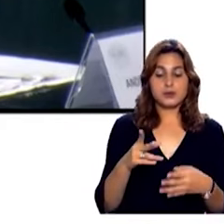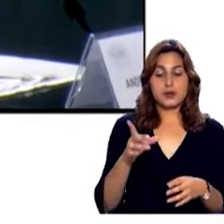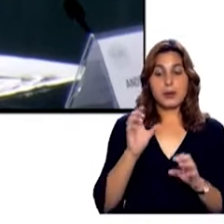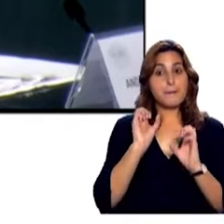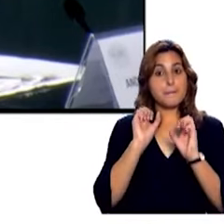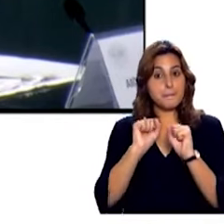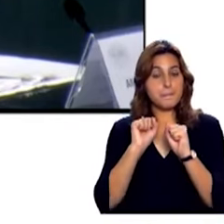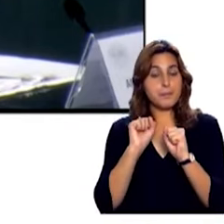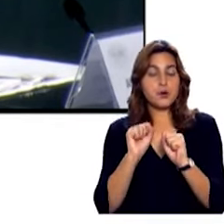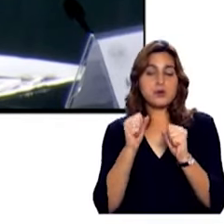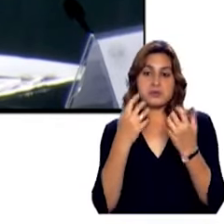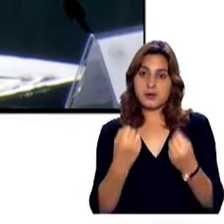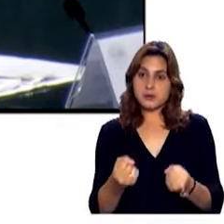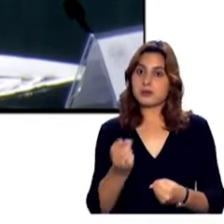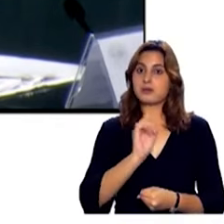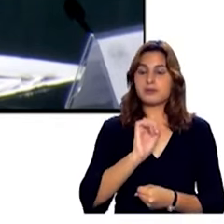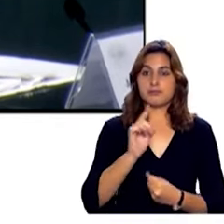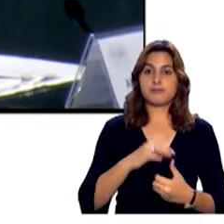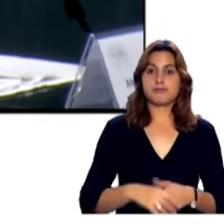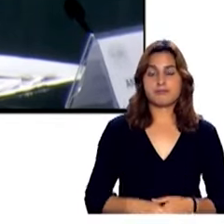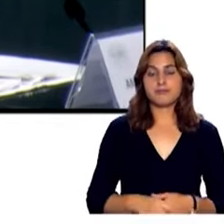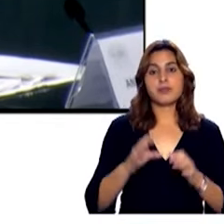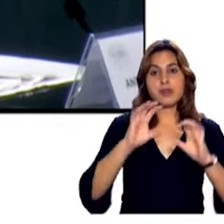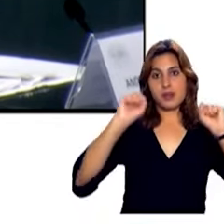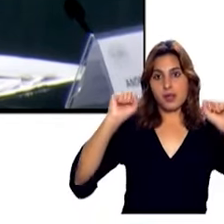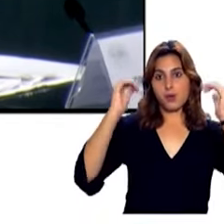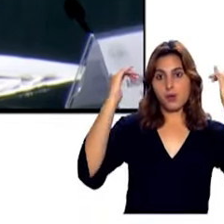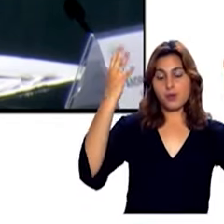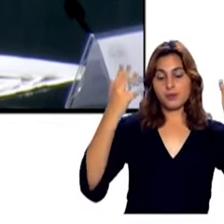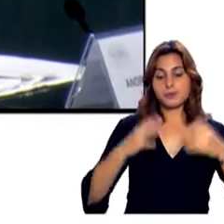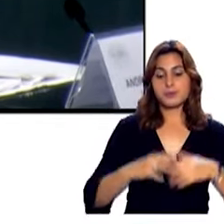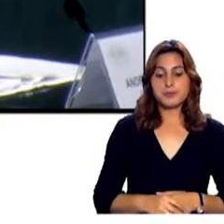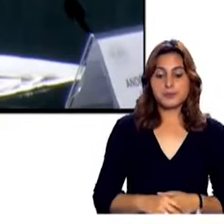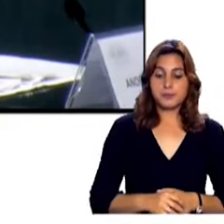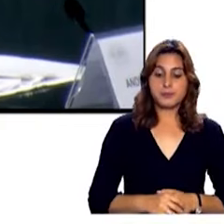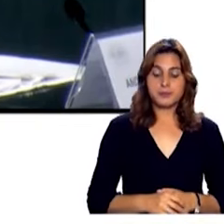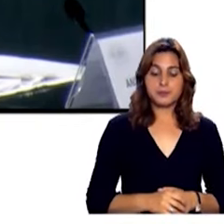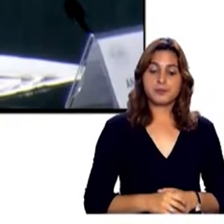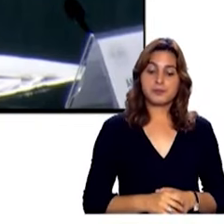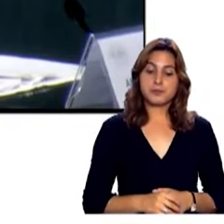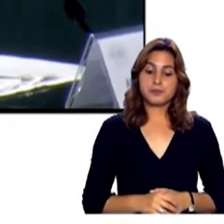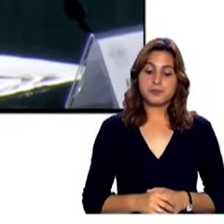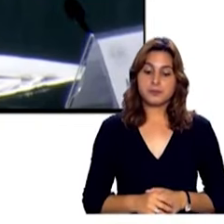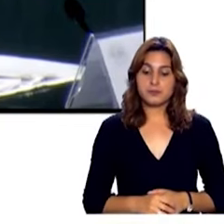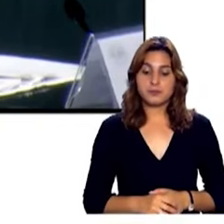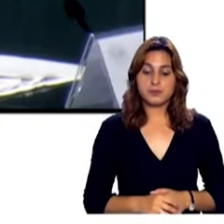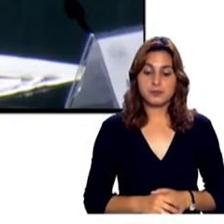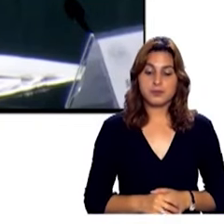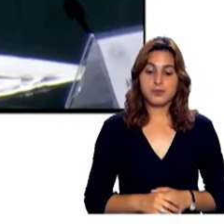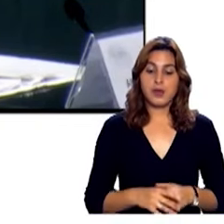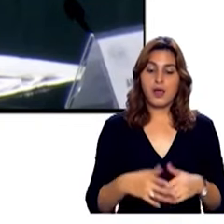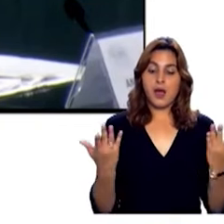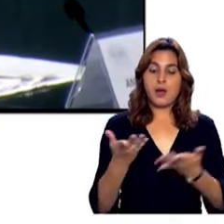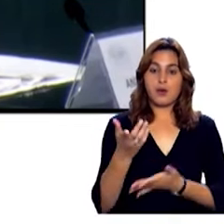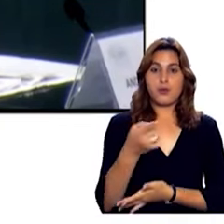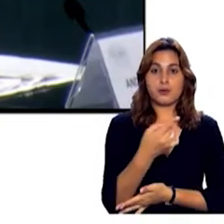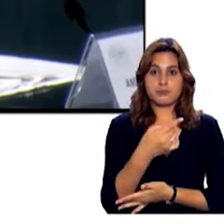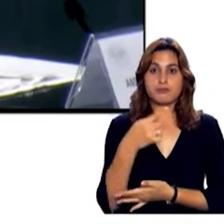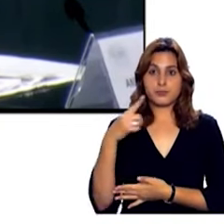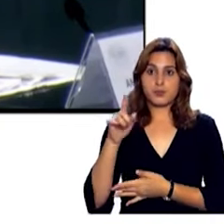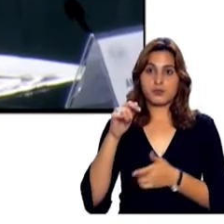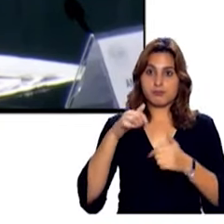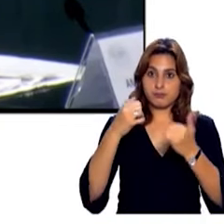útimo apartado de la del régimen de inmis es el planteamiento la interdicción de plantear